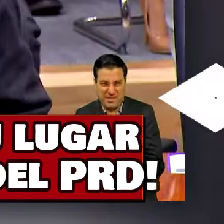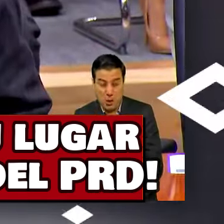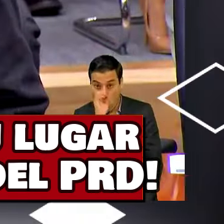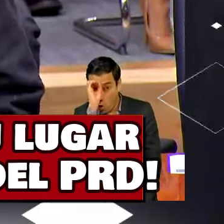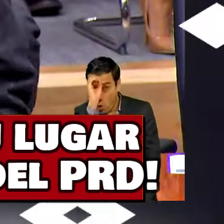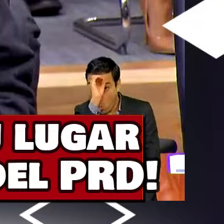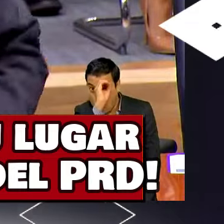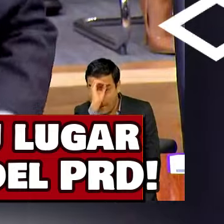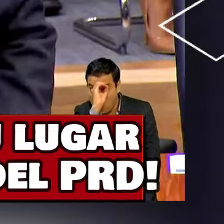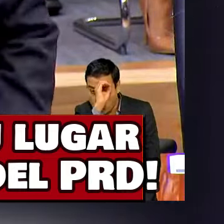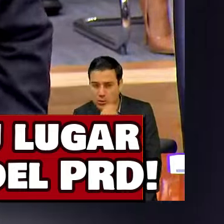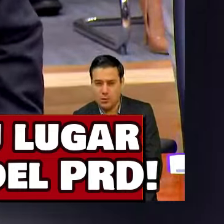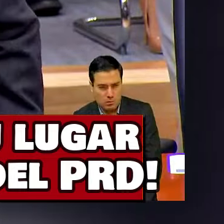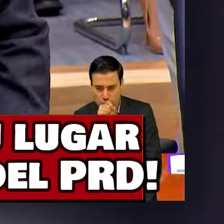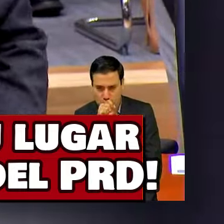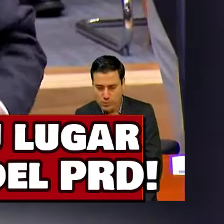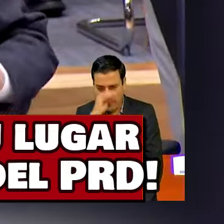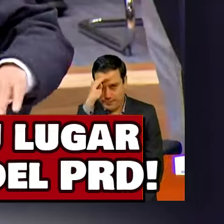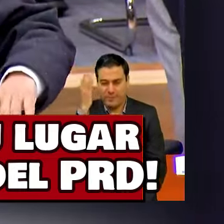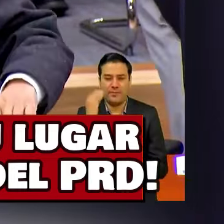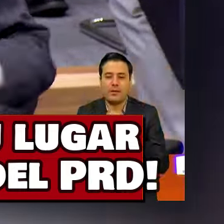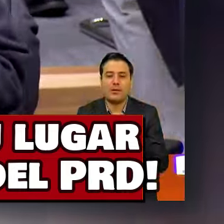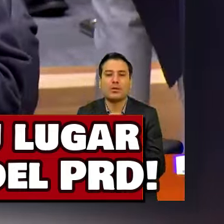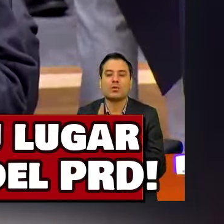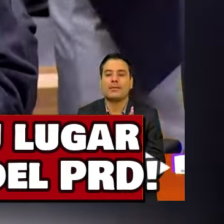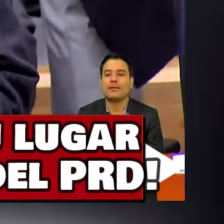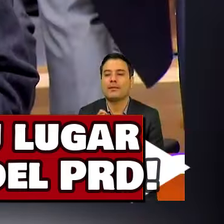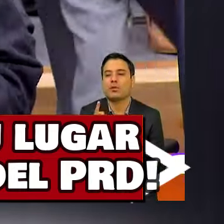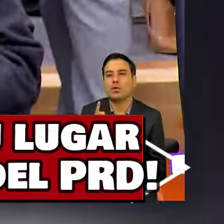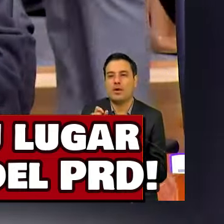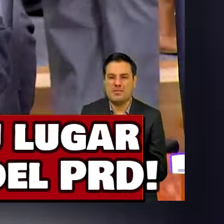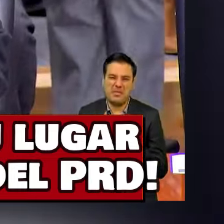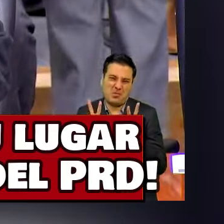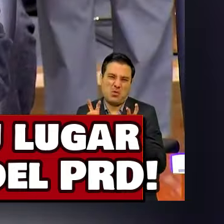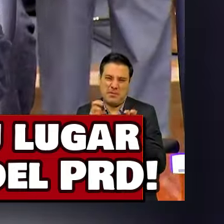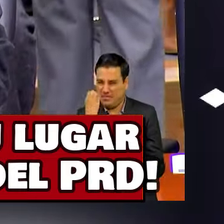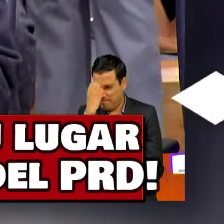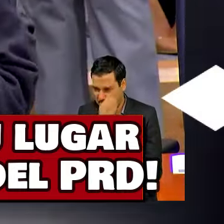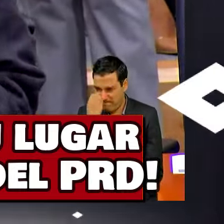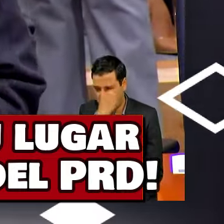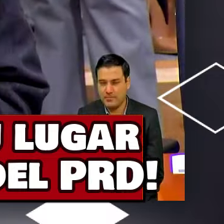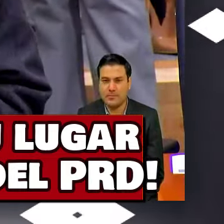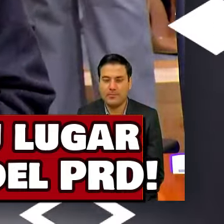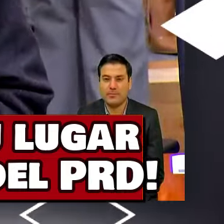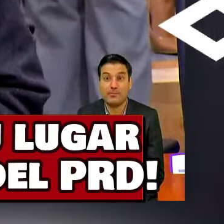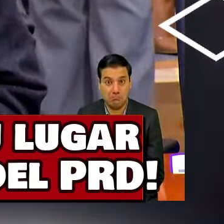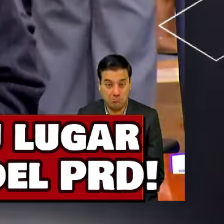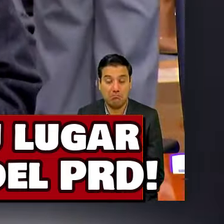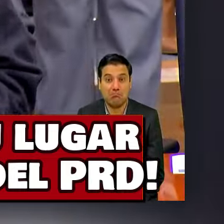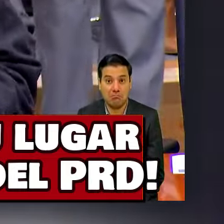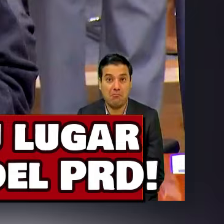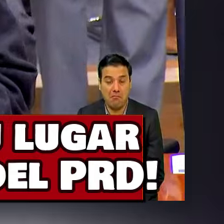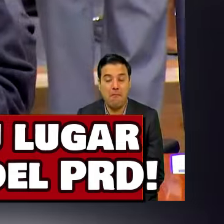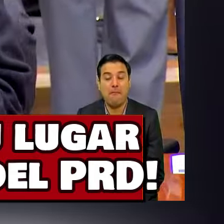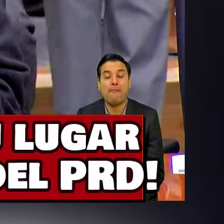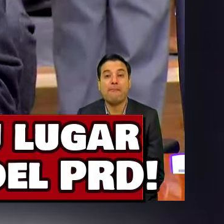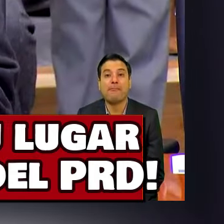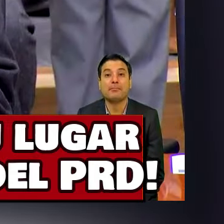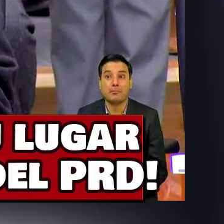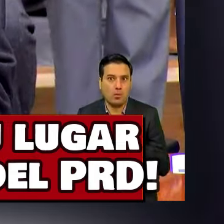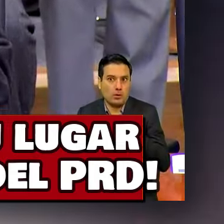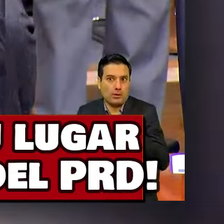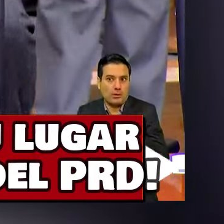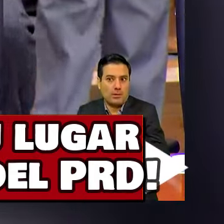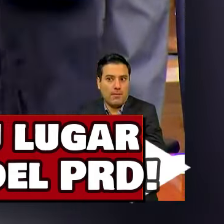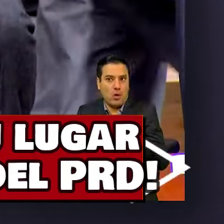punto de vista. Nosotros en 2021, en una revisión de este tipo, que por cierto celebro, es un trabajo muy profesional, Me llamó